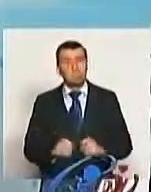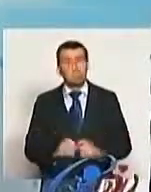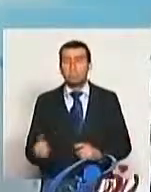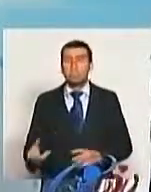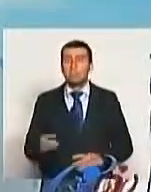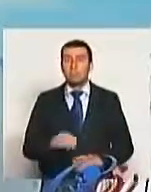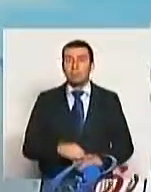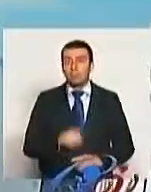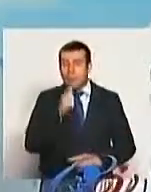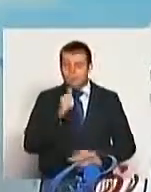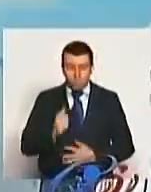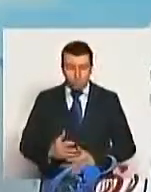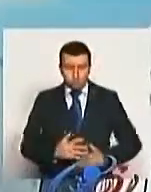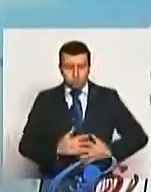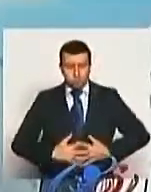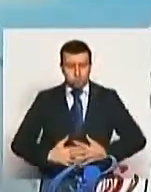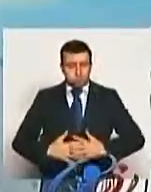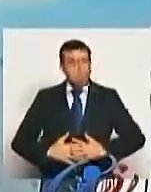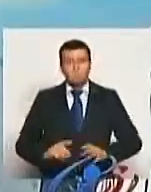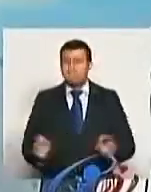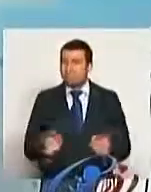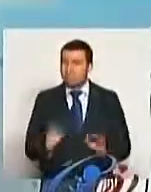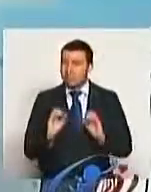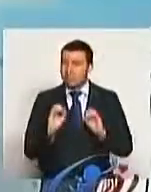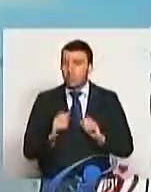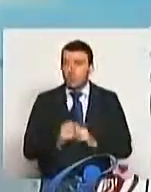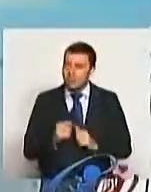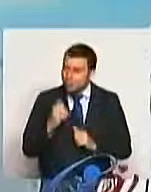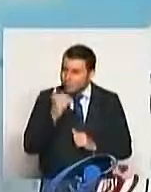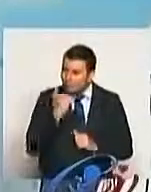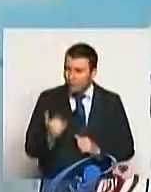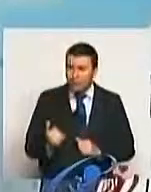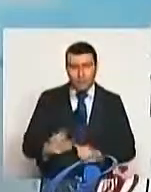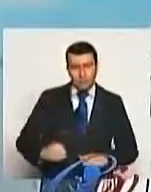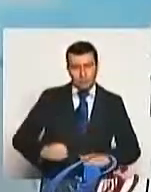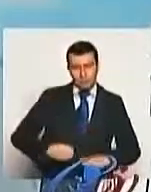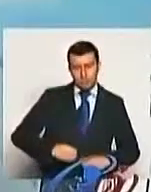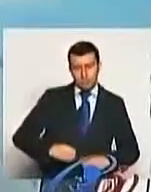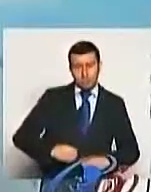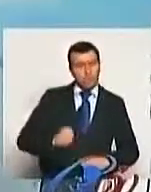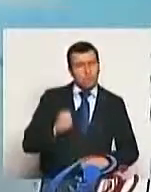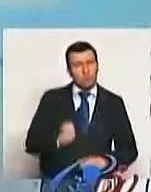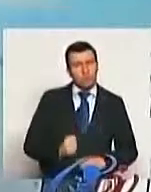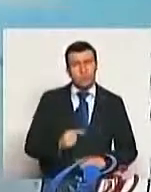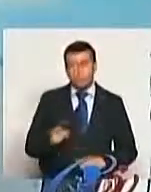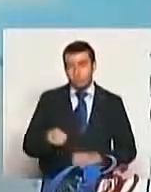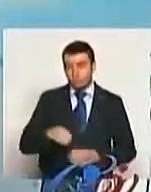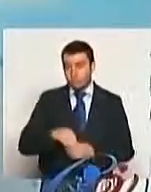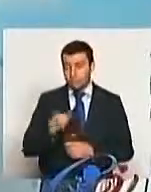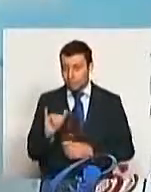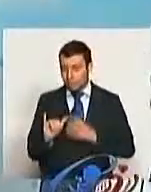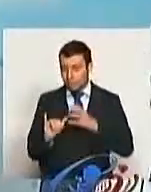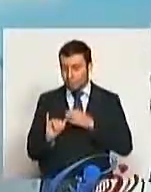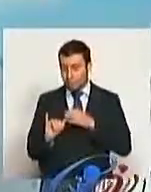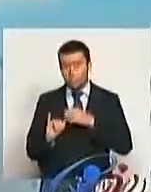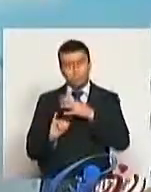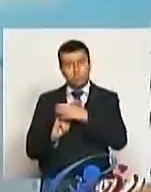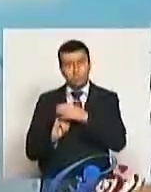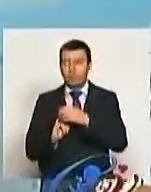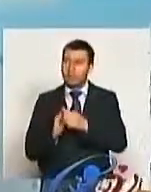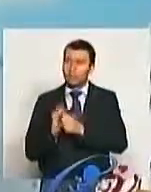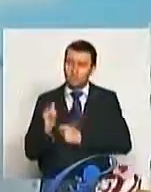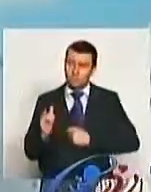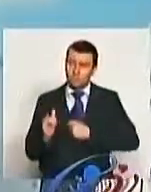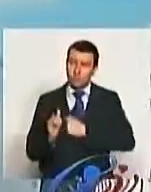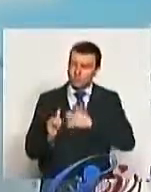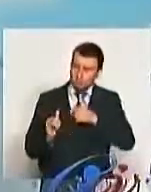el abdomen. El diagnóstico fue un tumor sólido y quístico del ovario y se solicita un marcador